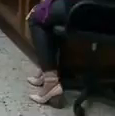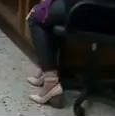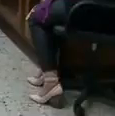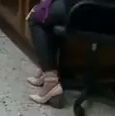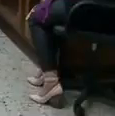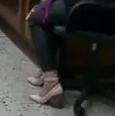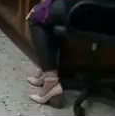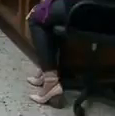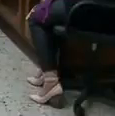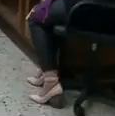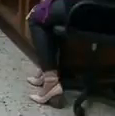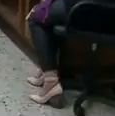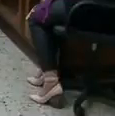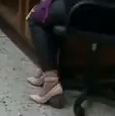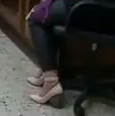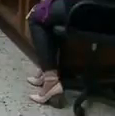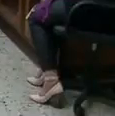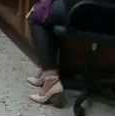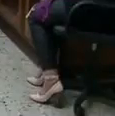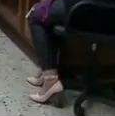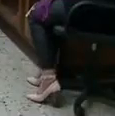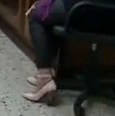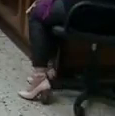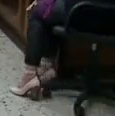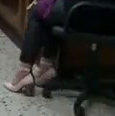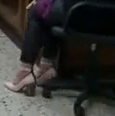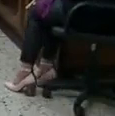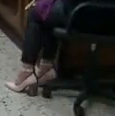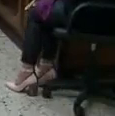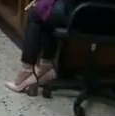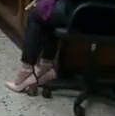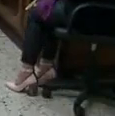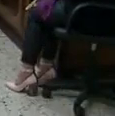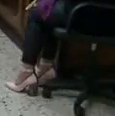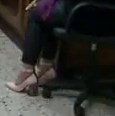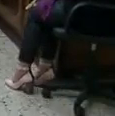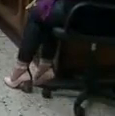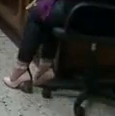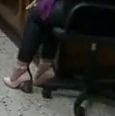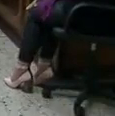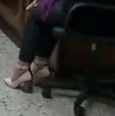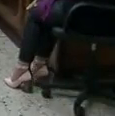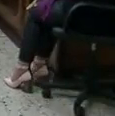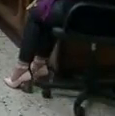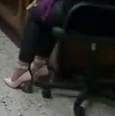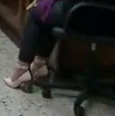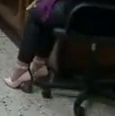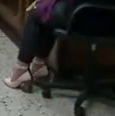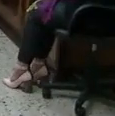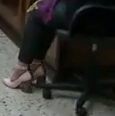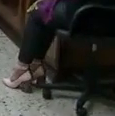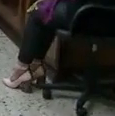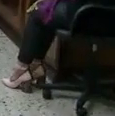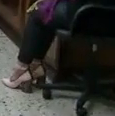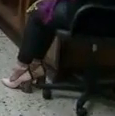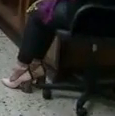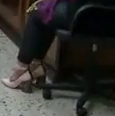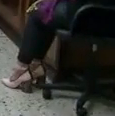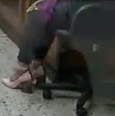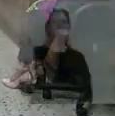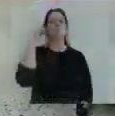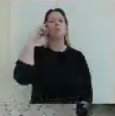Concejal Moreira. Solicito que se levante el cuarto intermedio, señora Presidenta. Pongo a consideración la moción de la concejal Moreira,